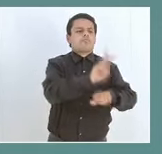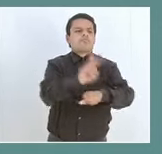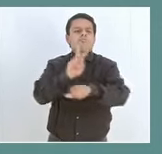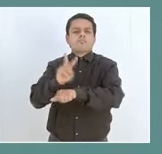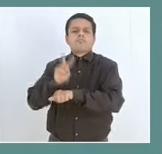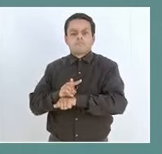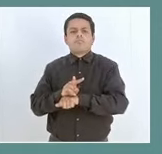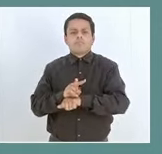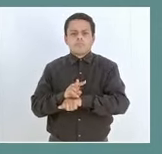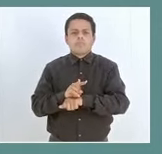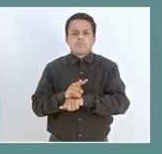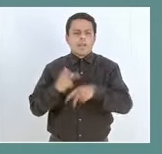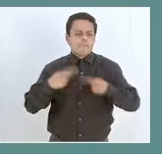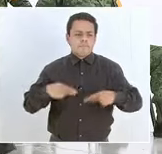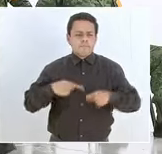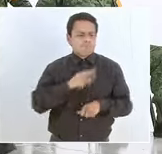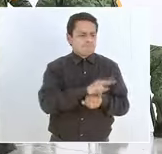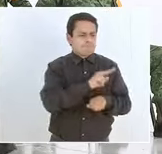Nacional.